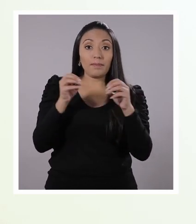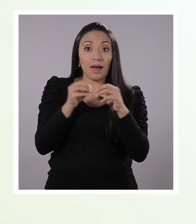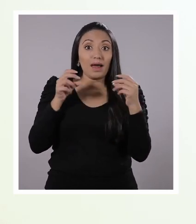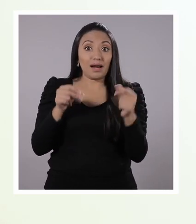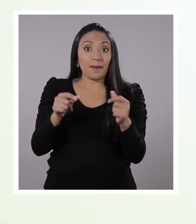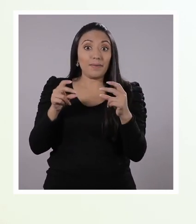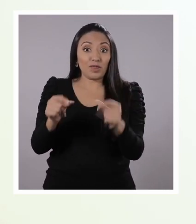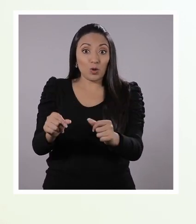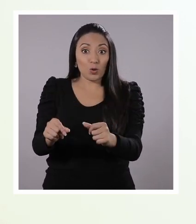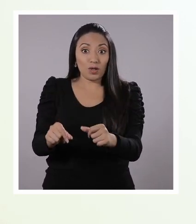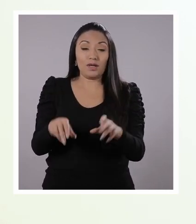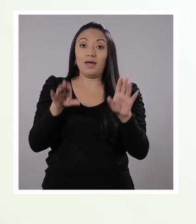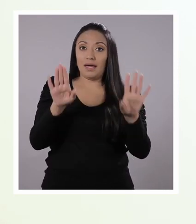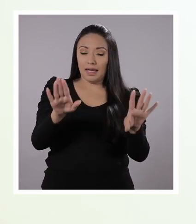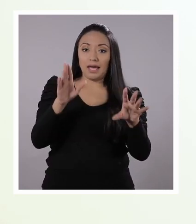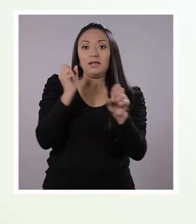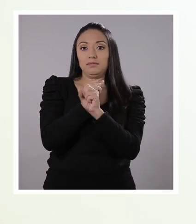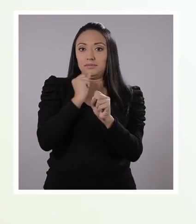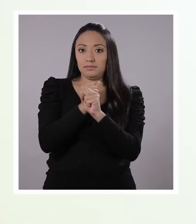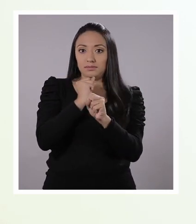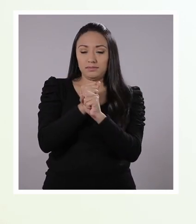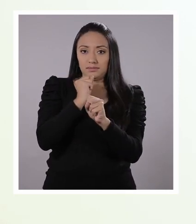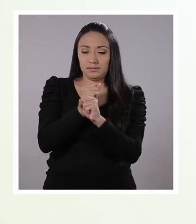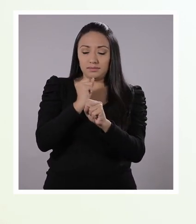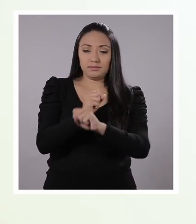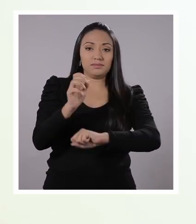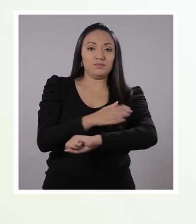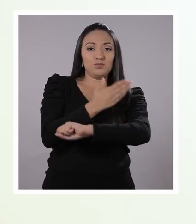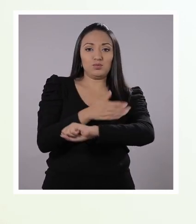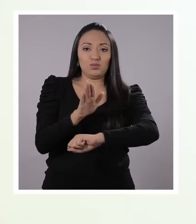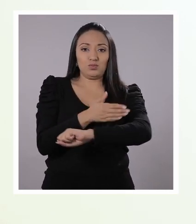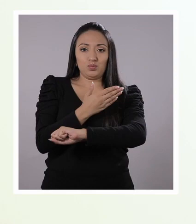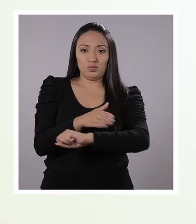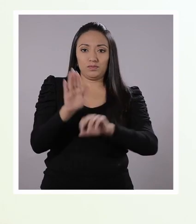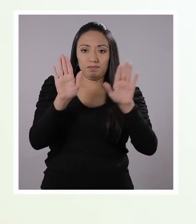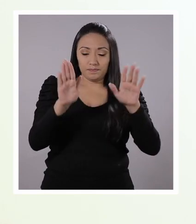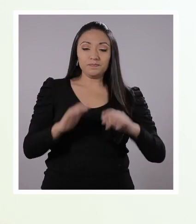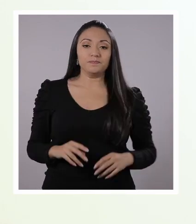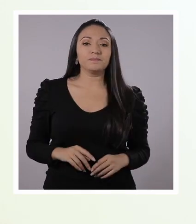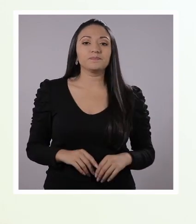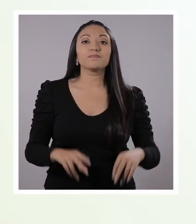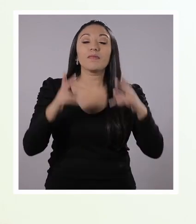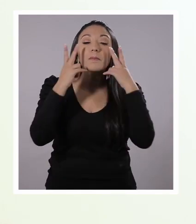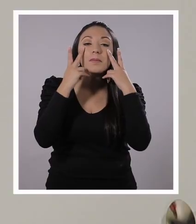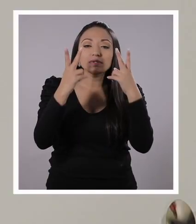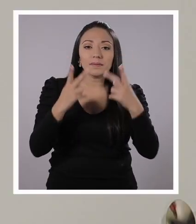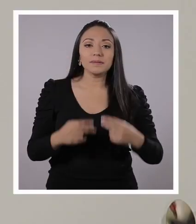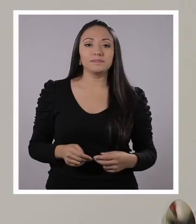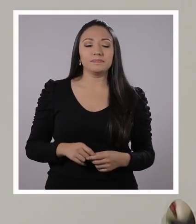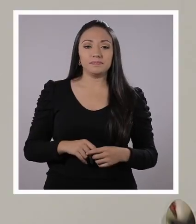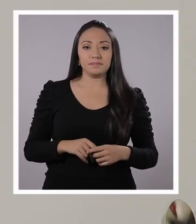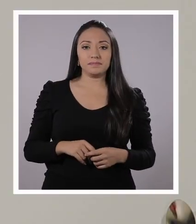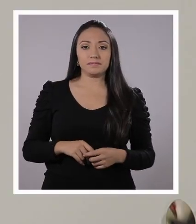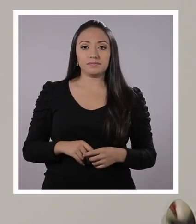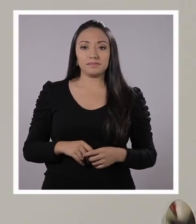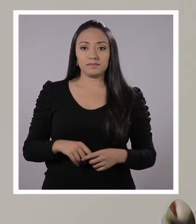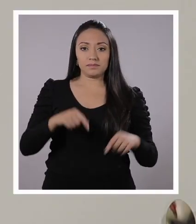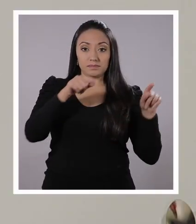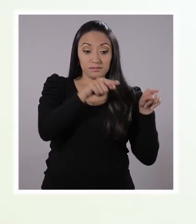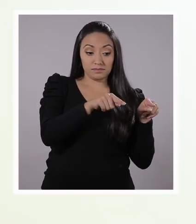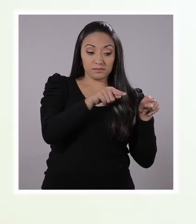podemos hacer un poco más rápido? De esta forma también trabajamos con las figuras musicales, pero de una forma divertida. Vamos a